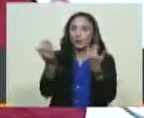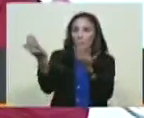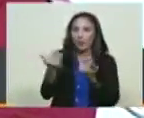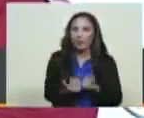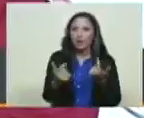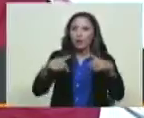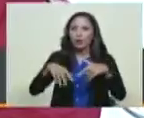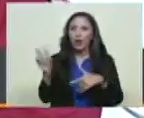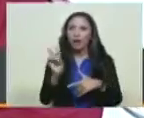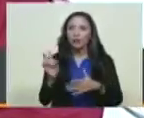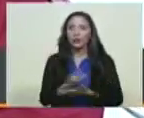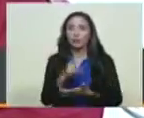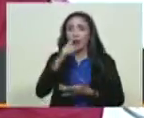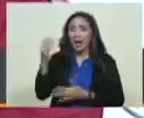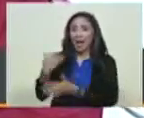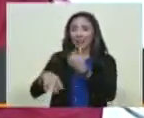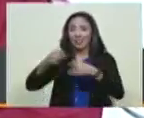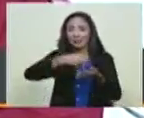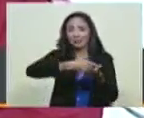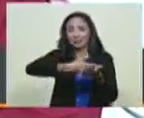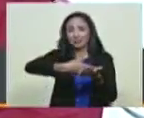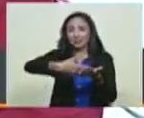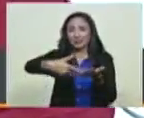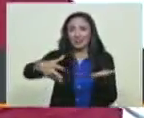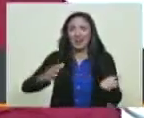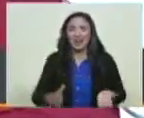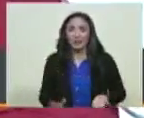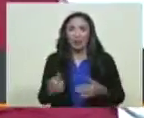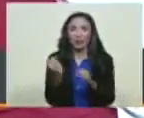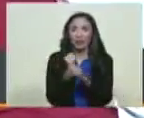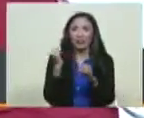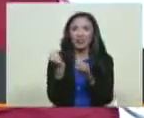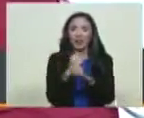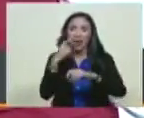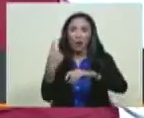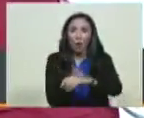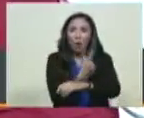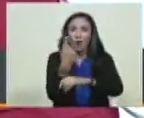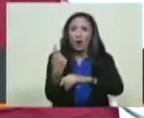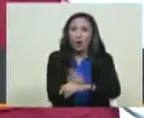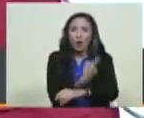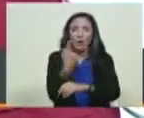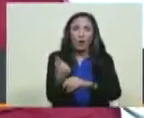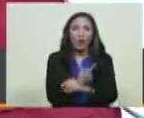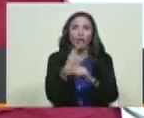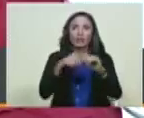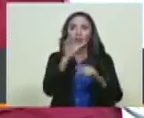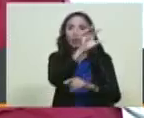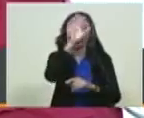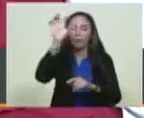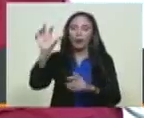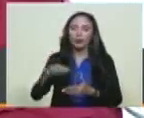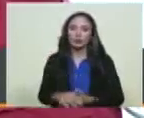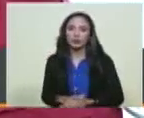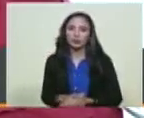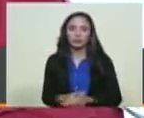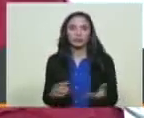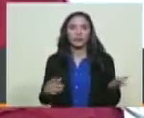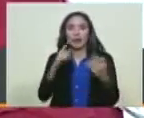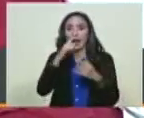del esclavismo han regresado a nuestro país han regresado de otro